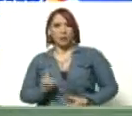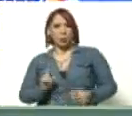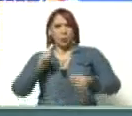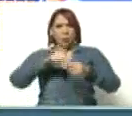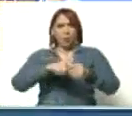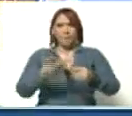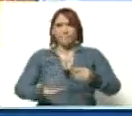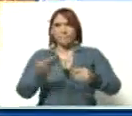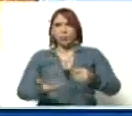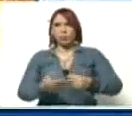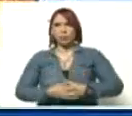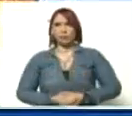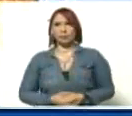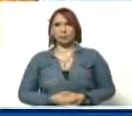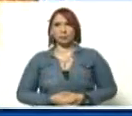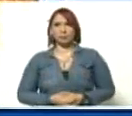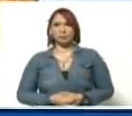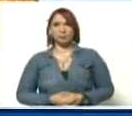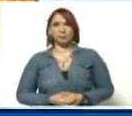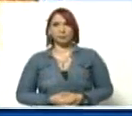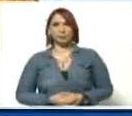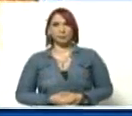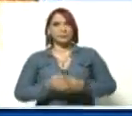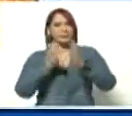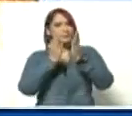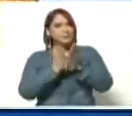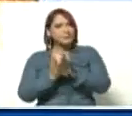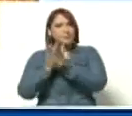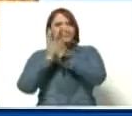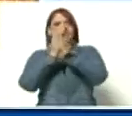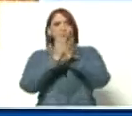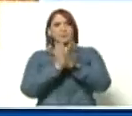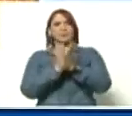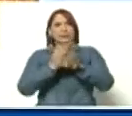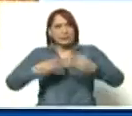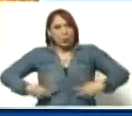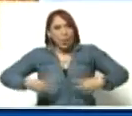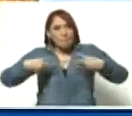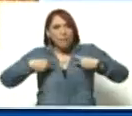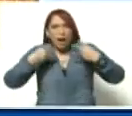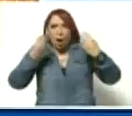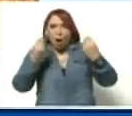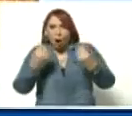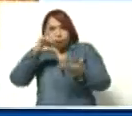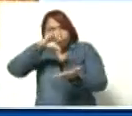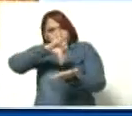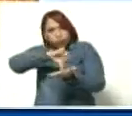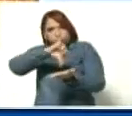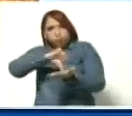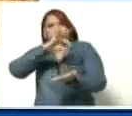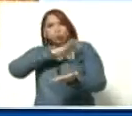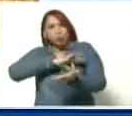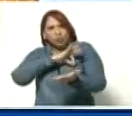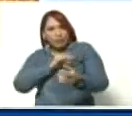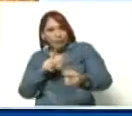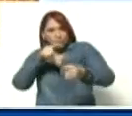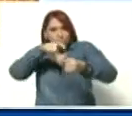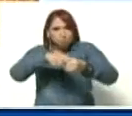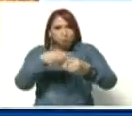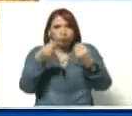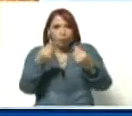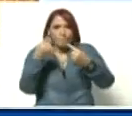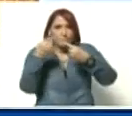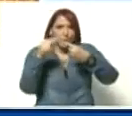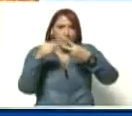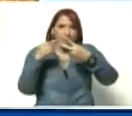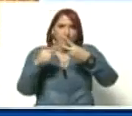importante. Siempre el estudio del ser humano como ente social, de la sociedad, todos los ámbitos